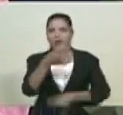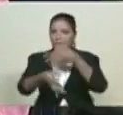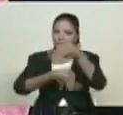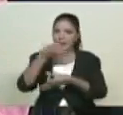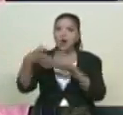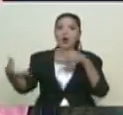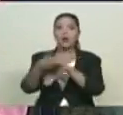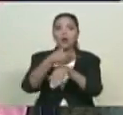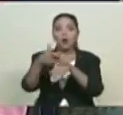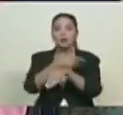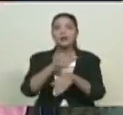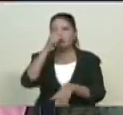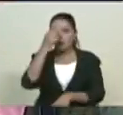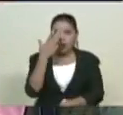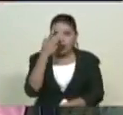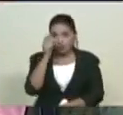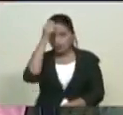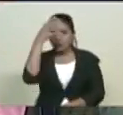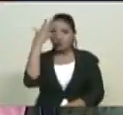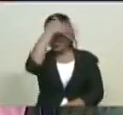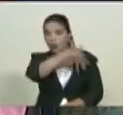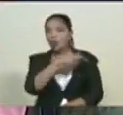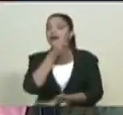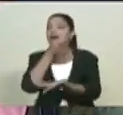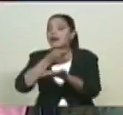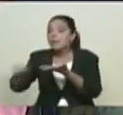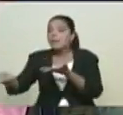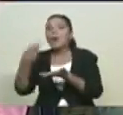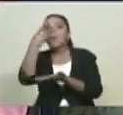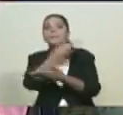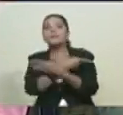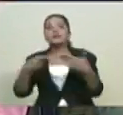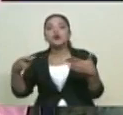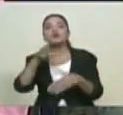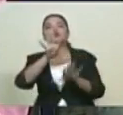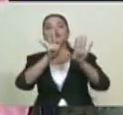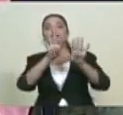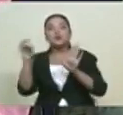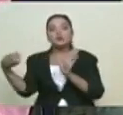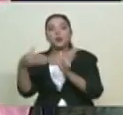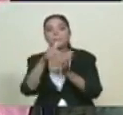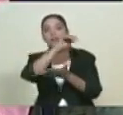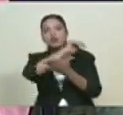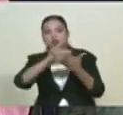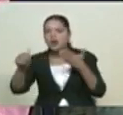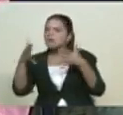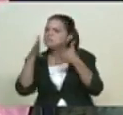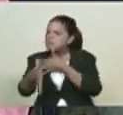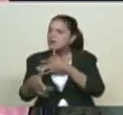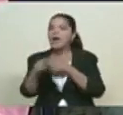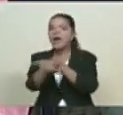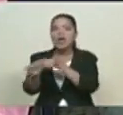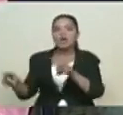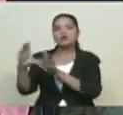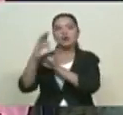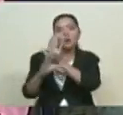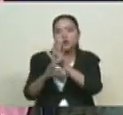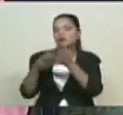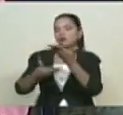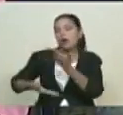el gobierno de Trump les dio $1.900.000 para que hicieran cursos de negociación y cursos